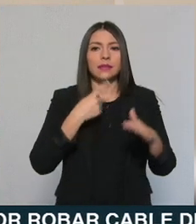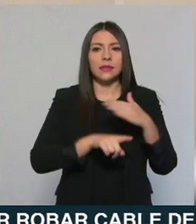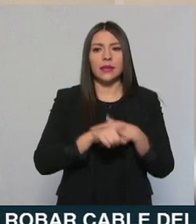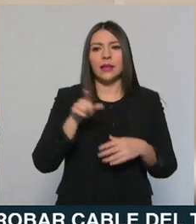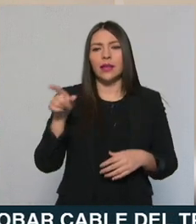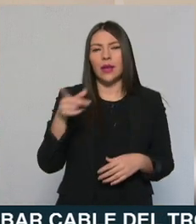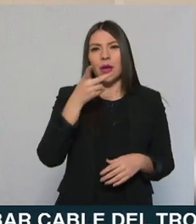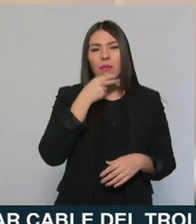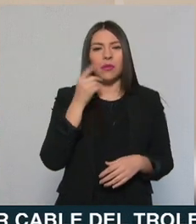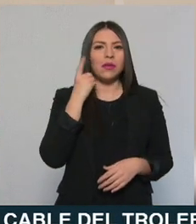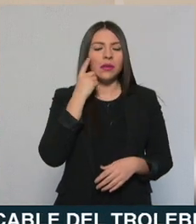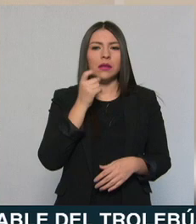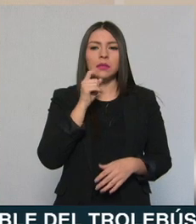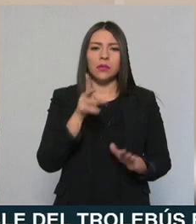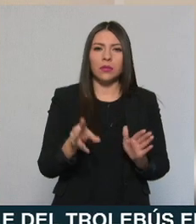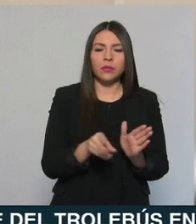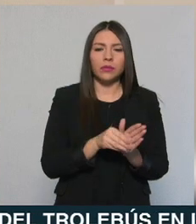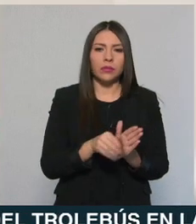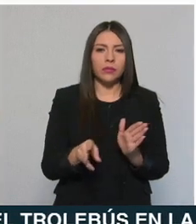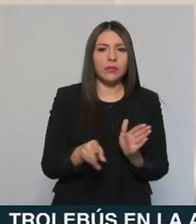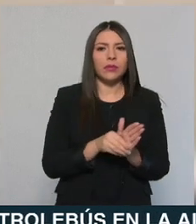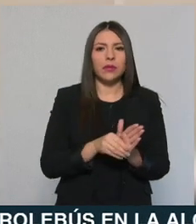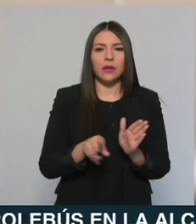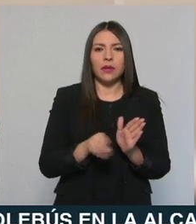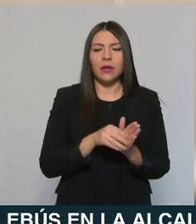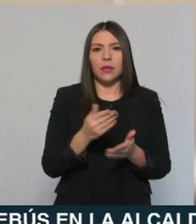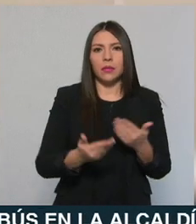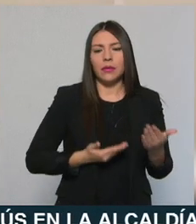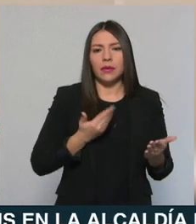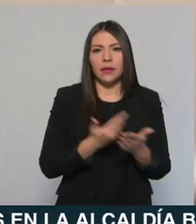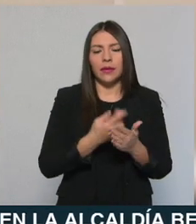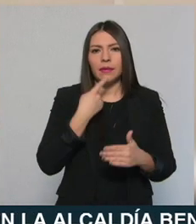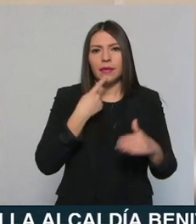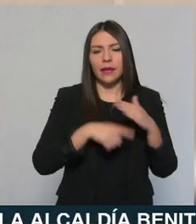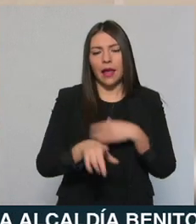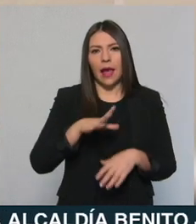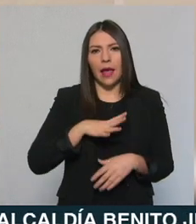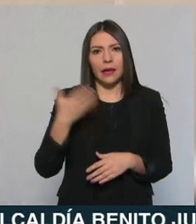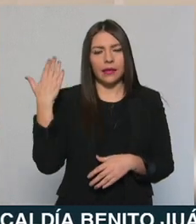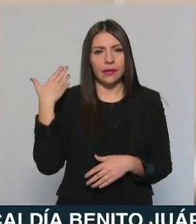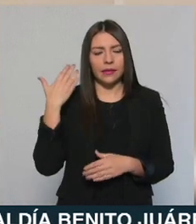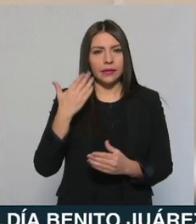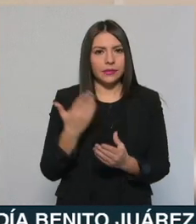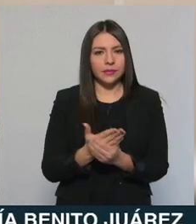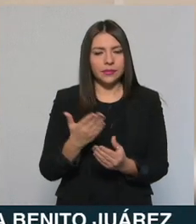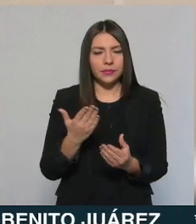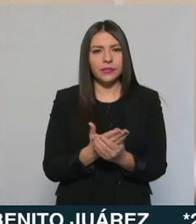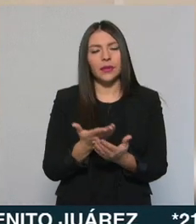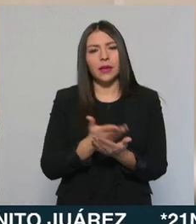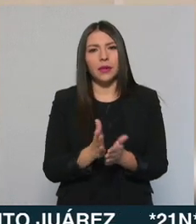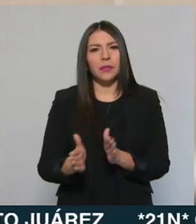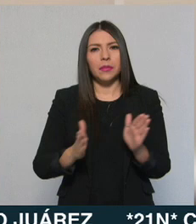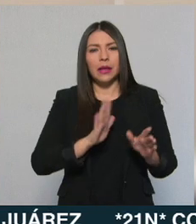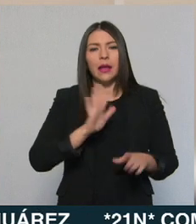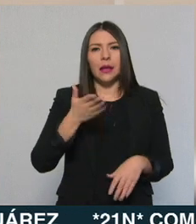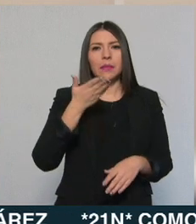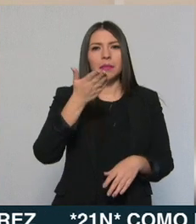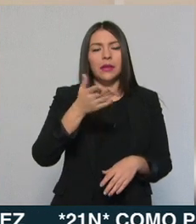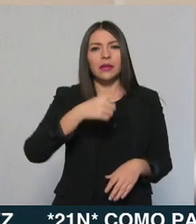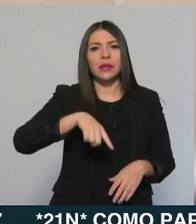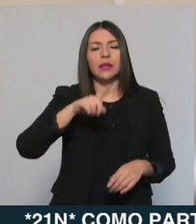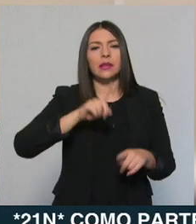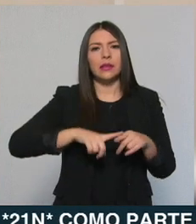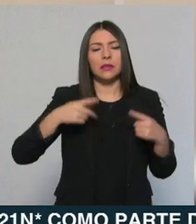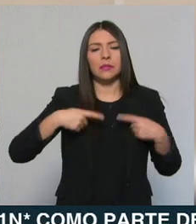diputado, serán acumuladas a las que ya tenemos. Ya también solicitamos a las autoridades competentes que